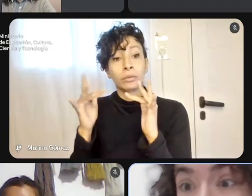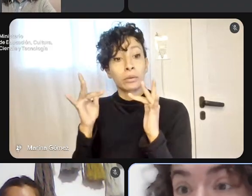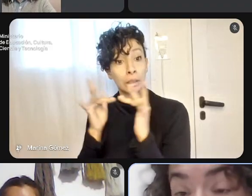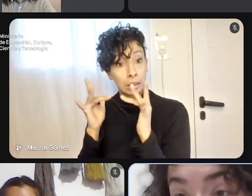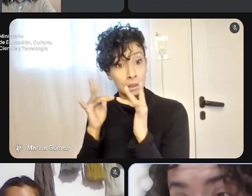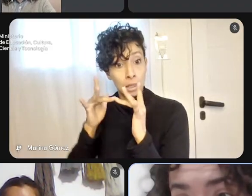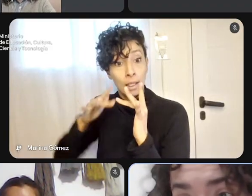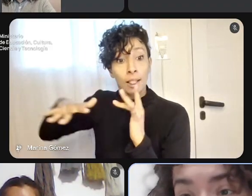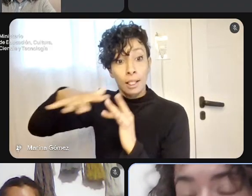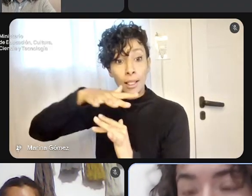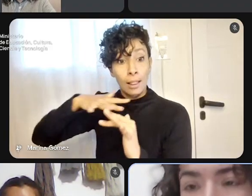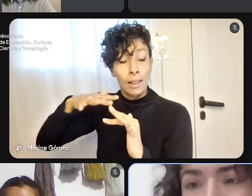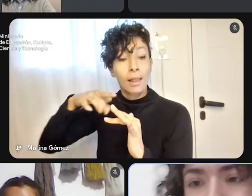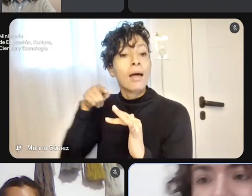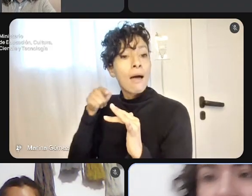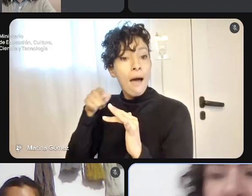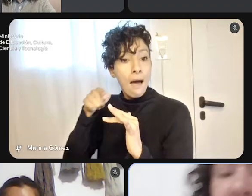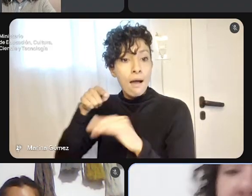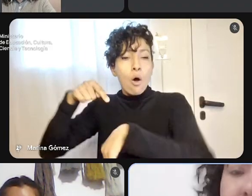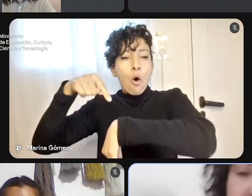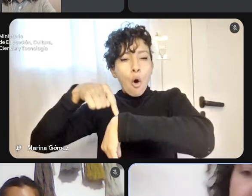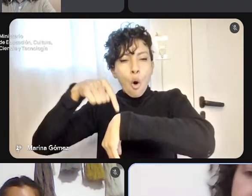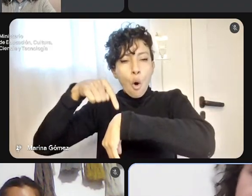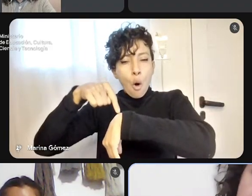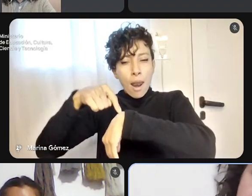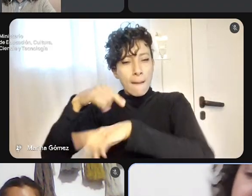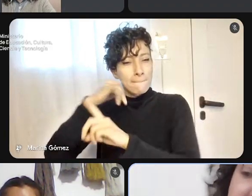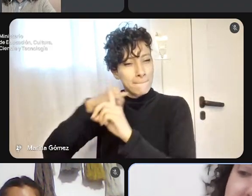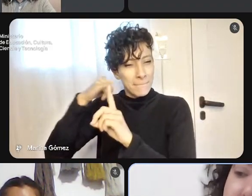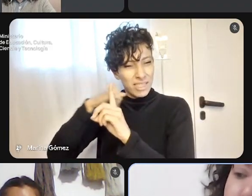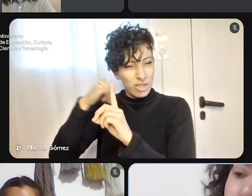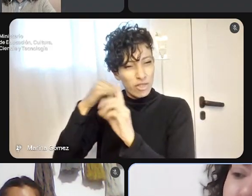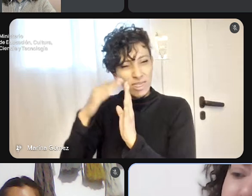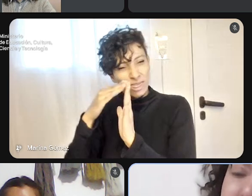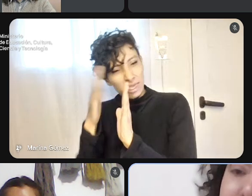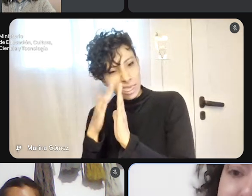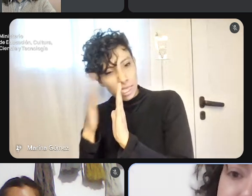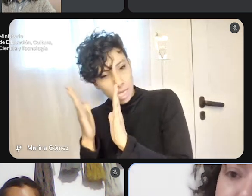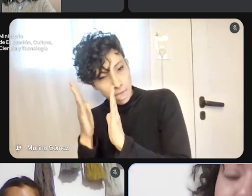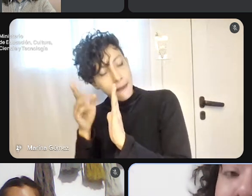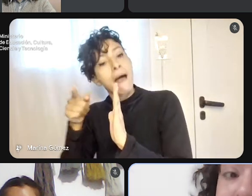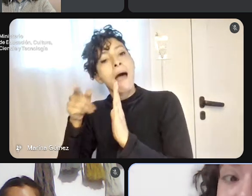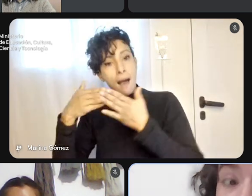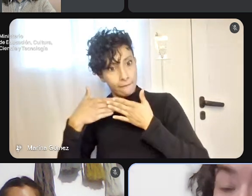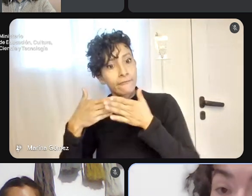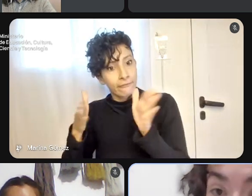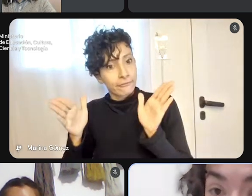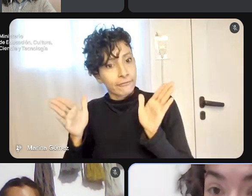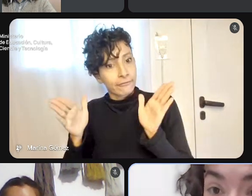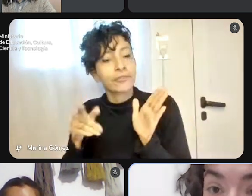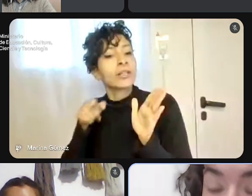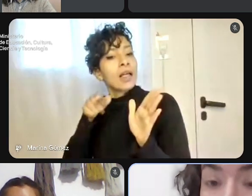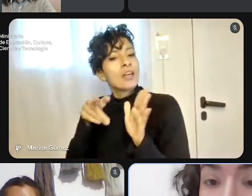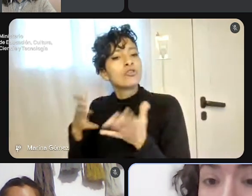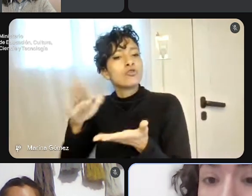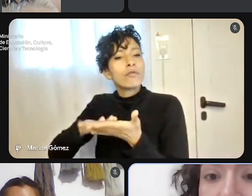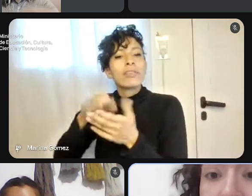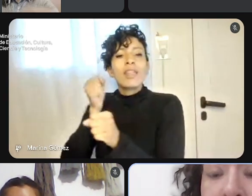después del mediodía, que refiere a los contenidos tratados en esta clase.